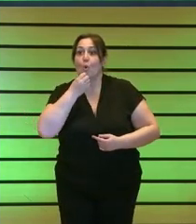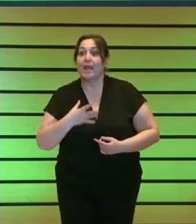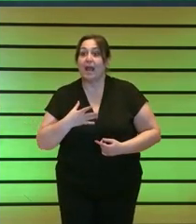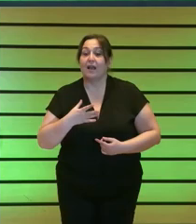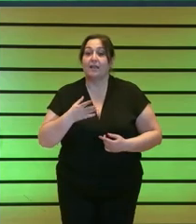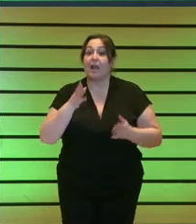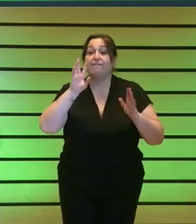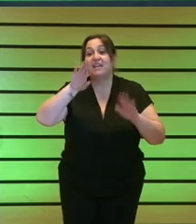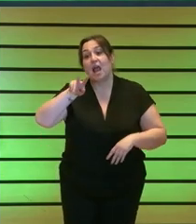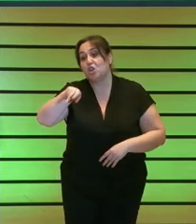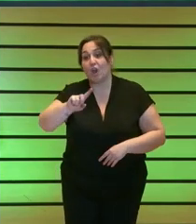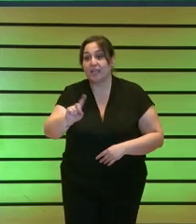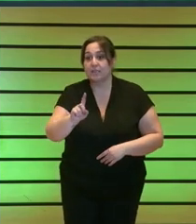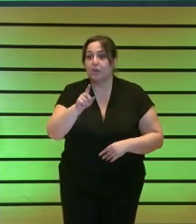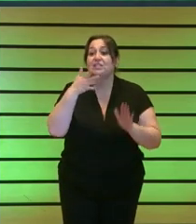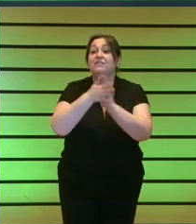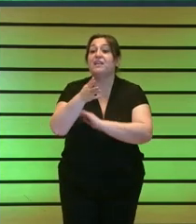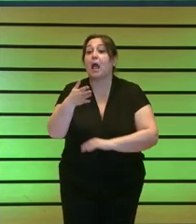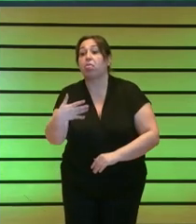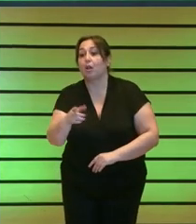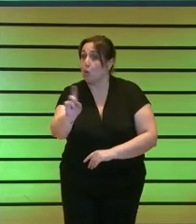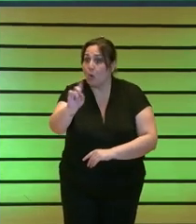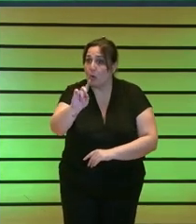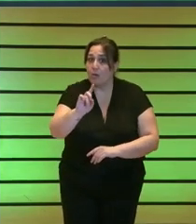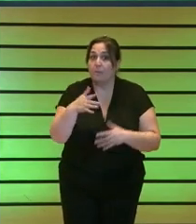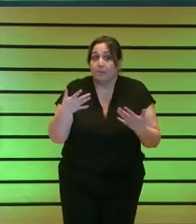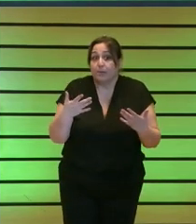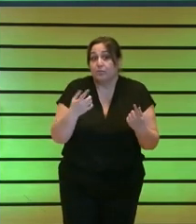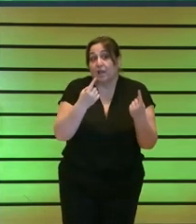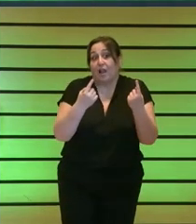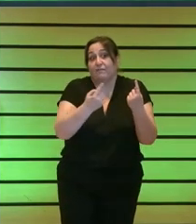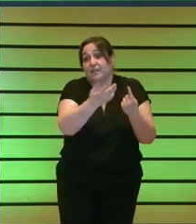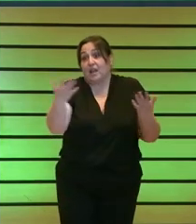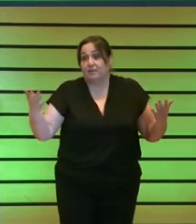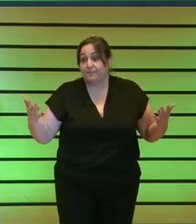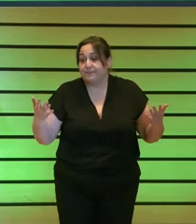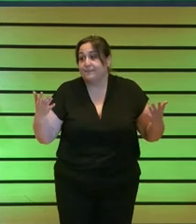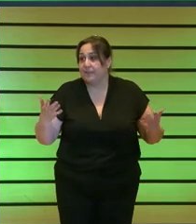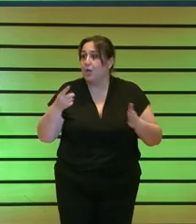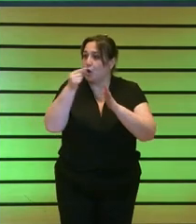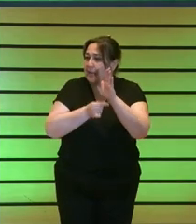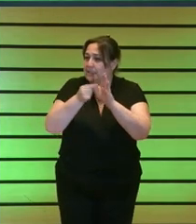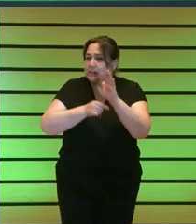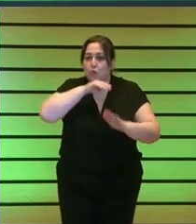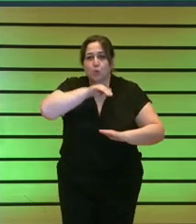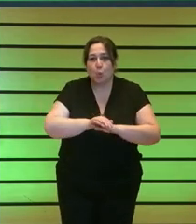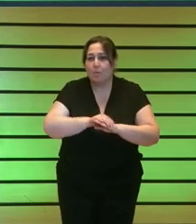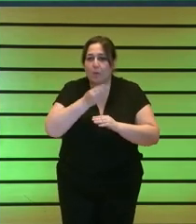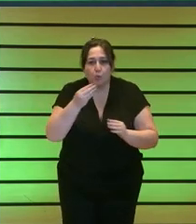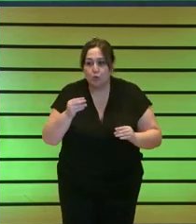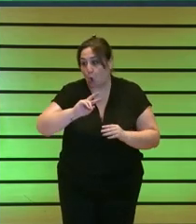excelente y no ha sido y no porque no sea buena eh Sino porque habéis visto que ha habido prácticas Que bueno que cumplían muchos requisitos muy